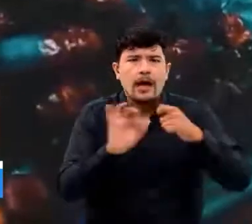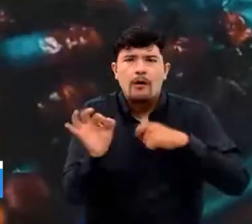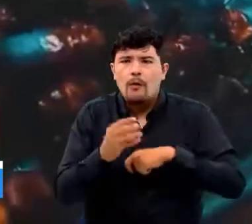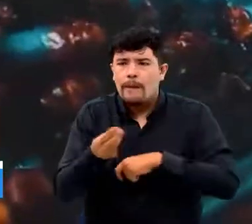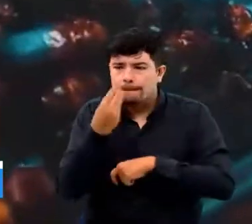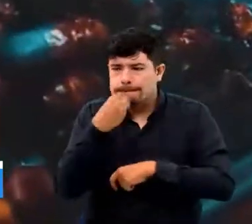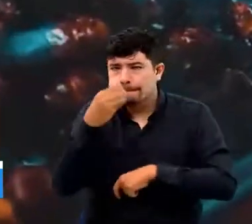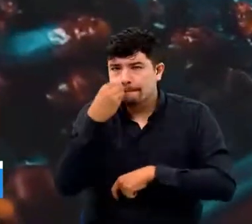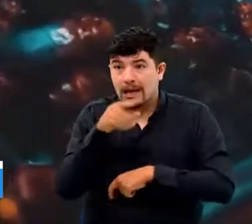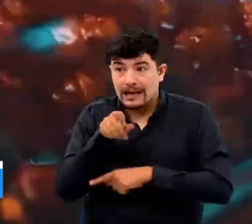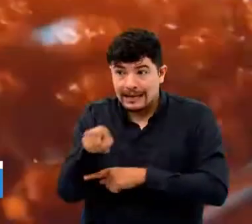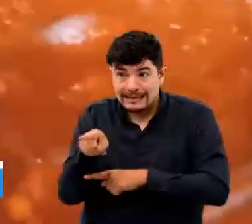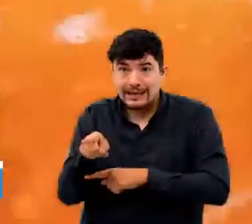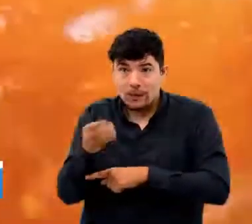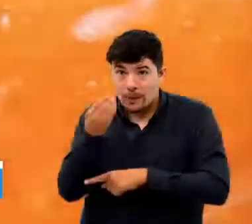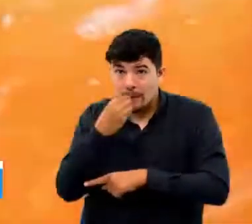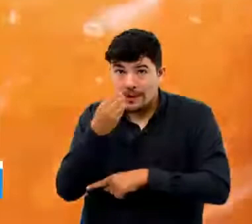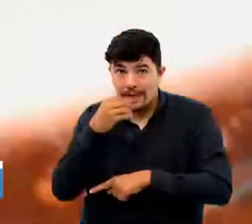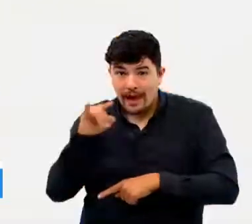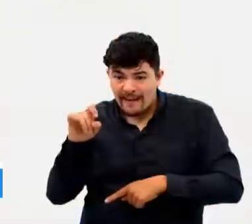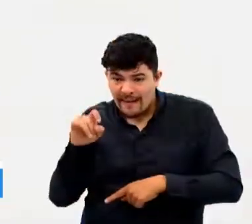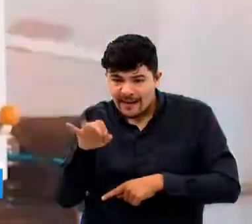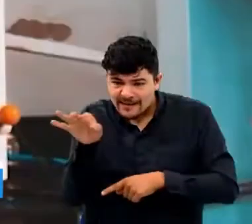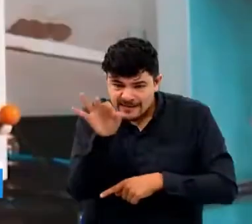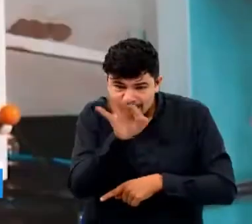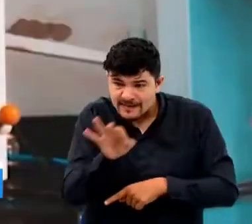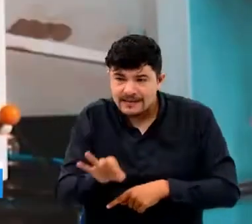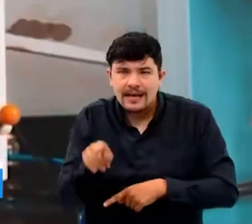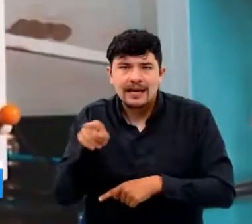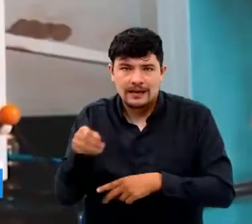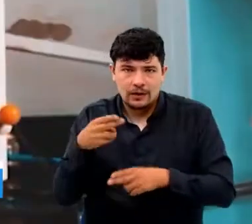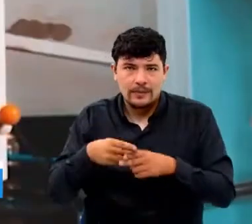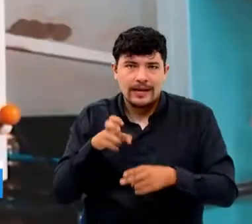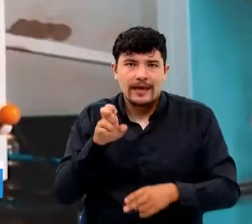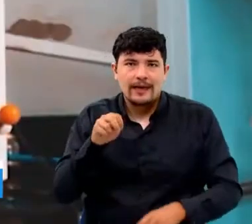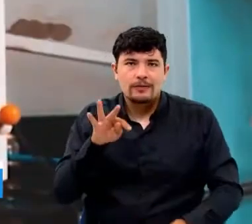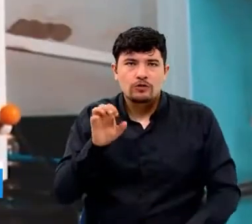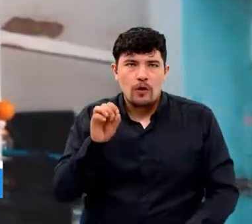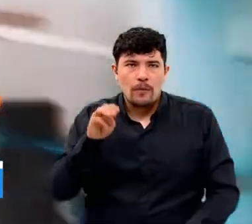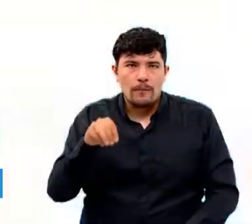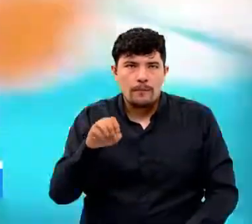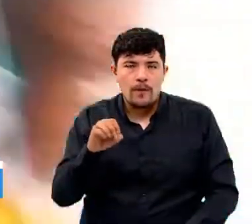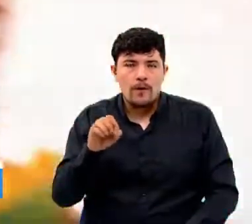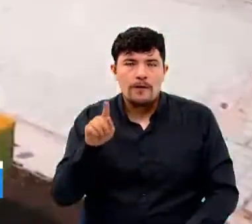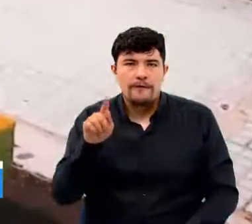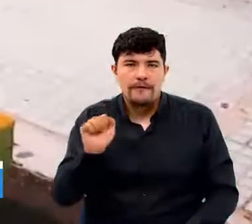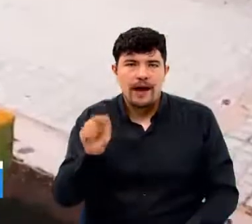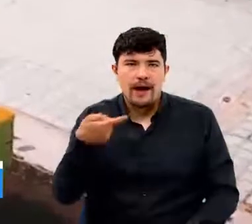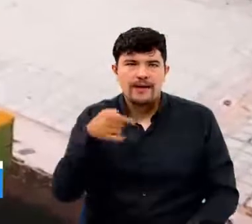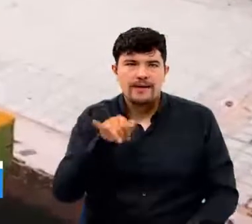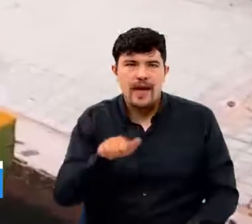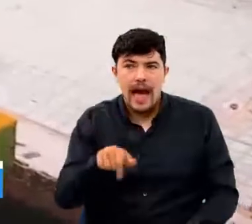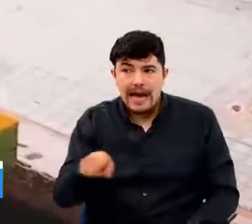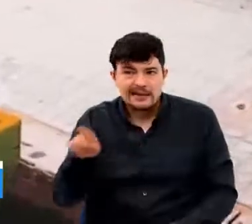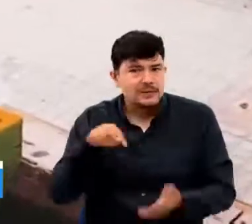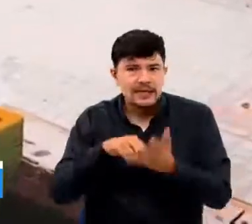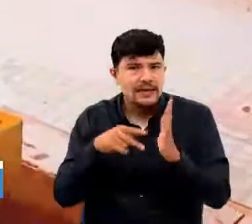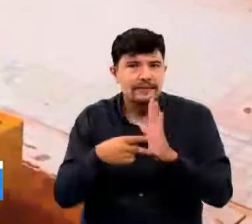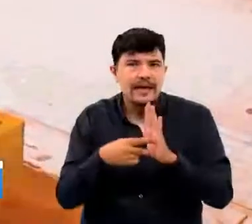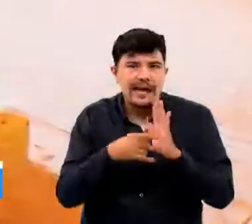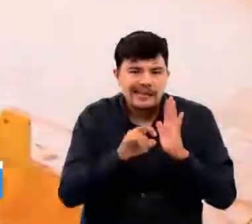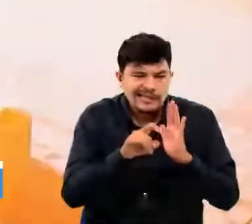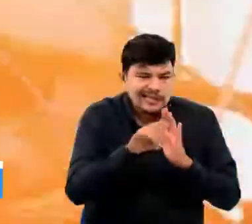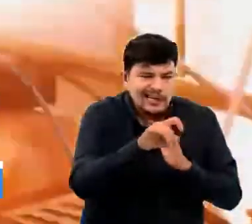conoce como entomofagia. La entomofagia es precisamente la alimentación de insectos para humanos. Pensando en